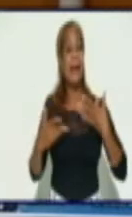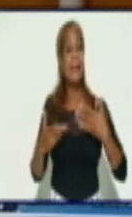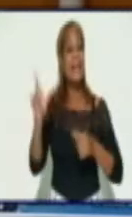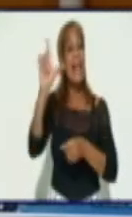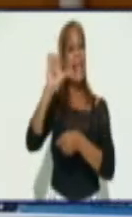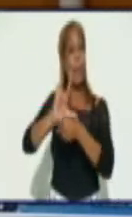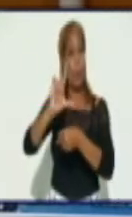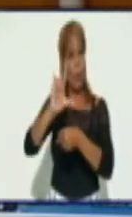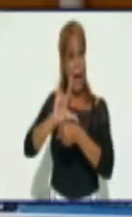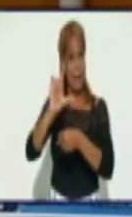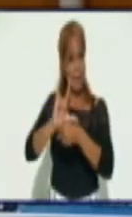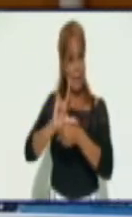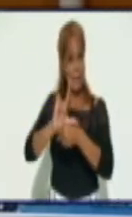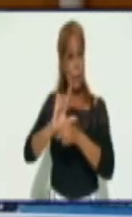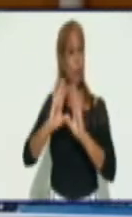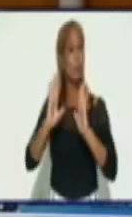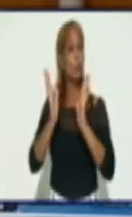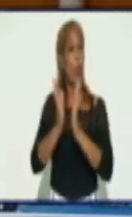productivas